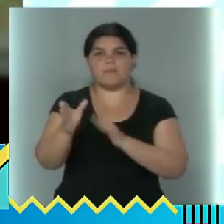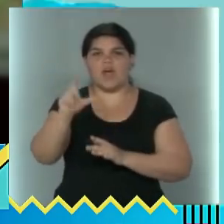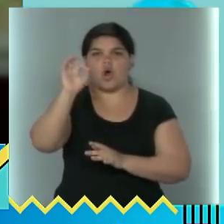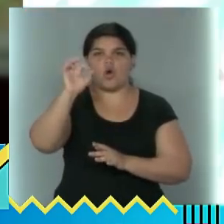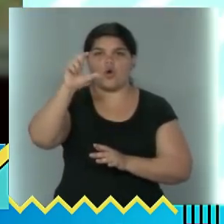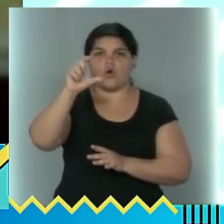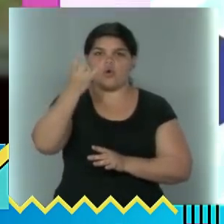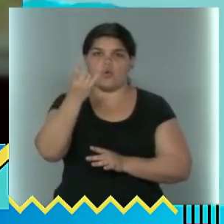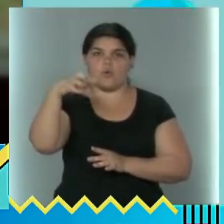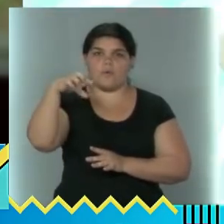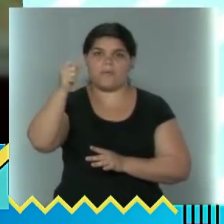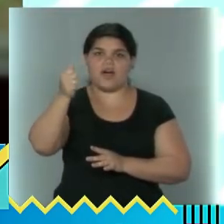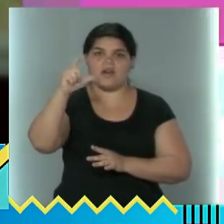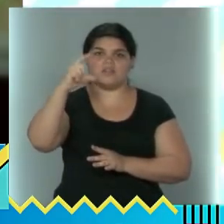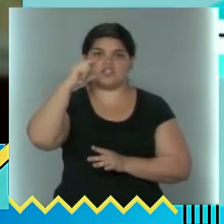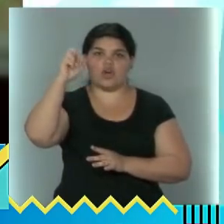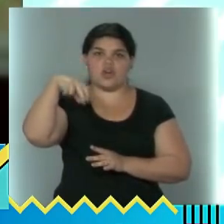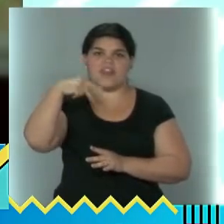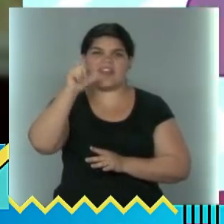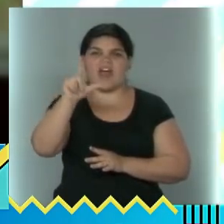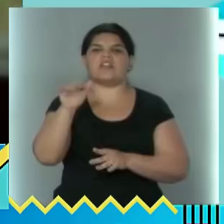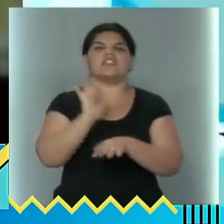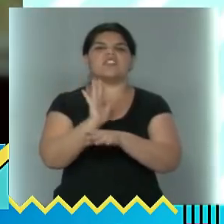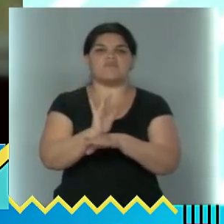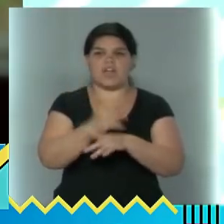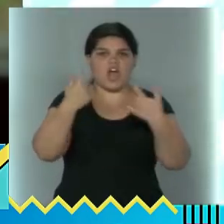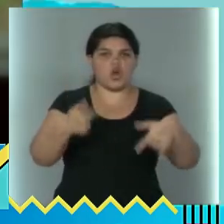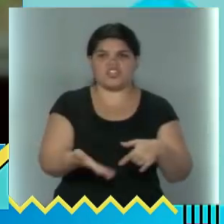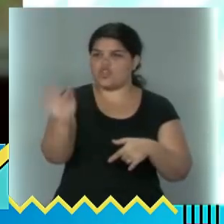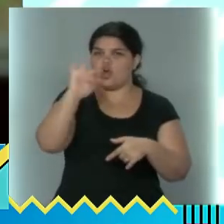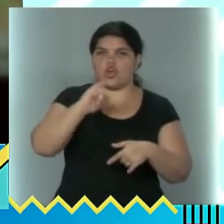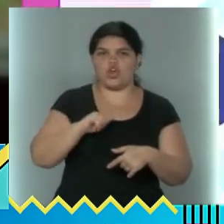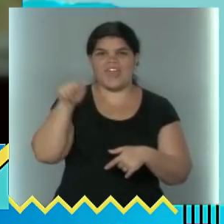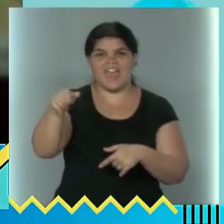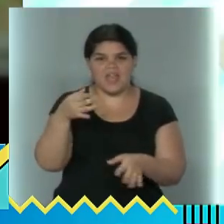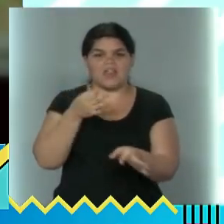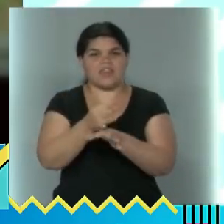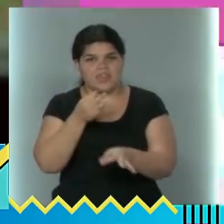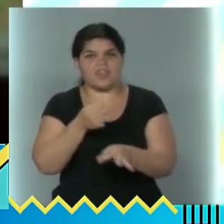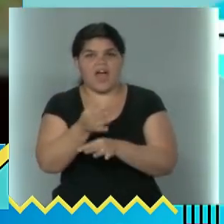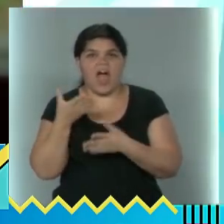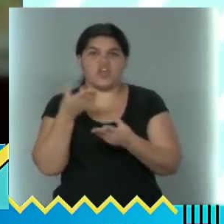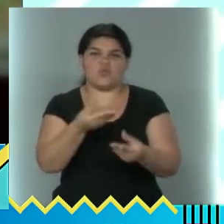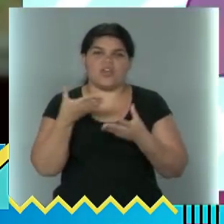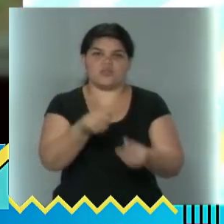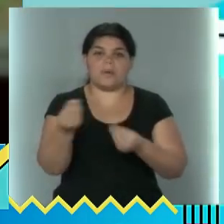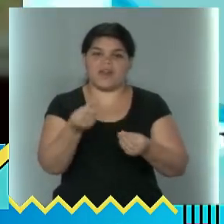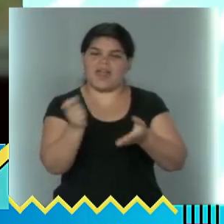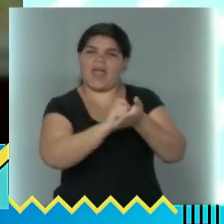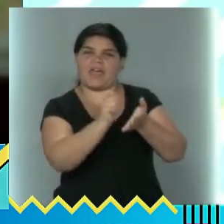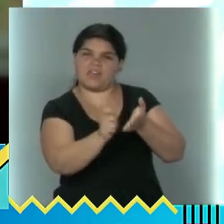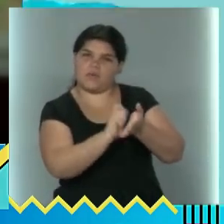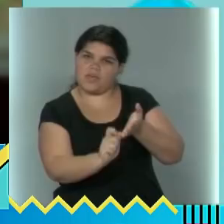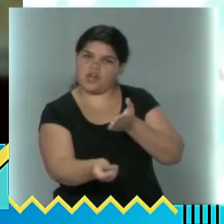encarga de todo lo que hace a la actividad manual del paciente, que el paciente pueda comer, pueda escribir, ¿sí?, porque también